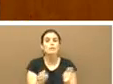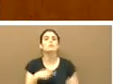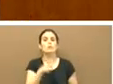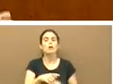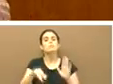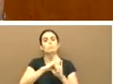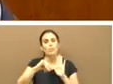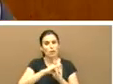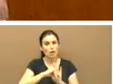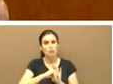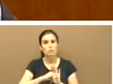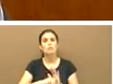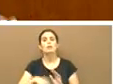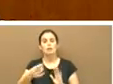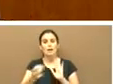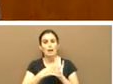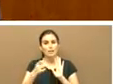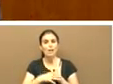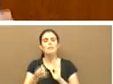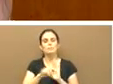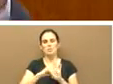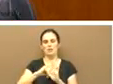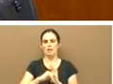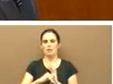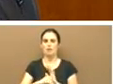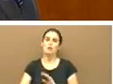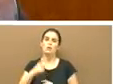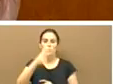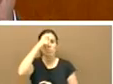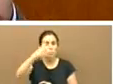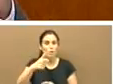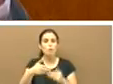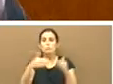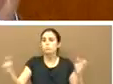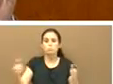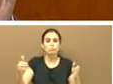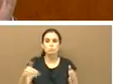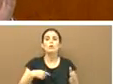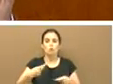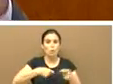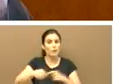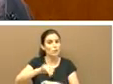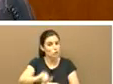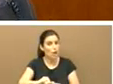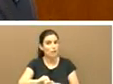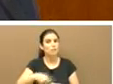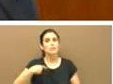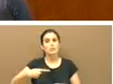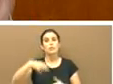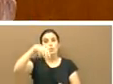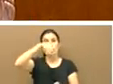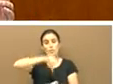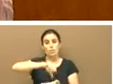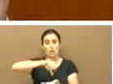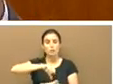proximidad, en la calidad y en la cercanía. Unos pueblos rurales abiertos con comercios, unos centros históricos